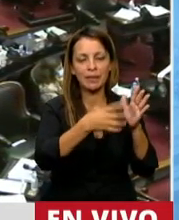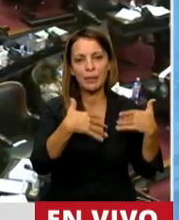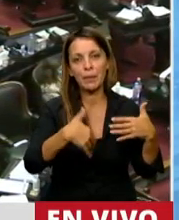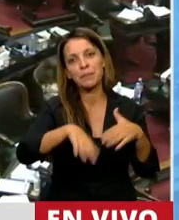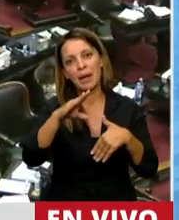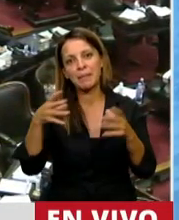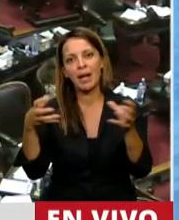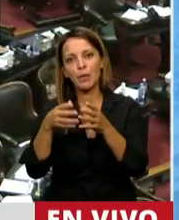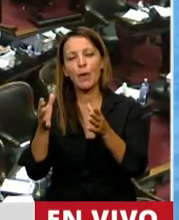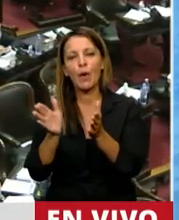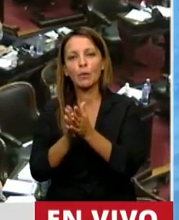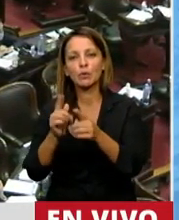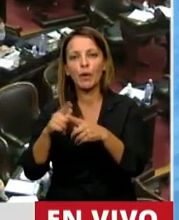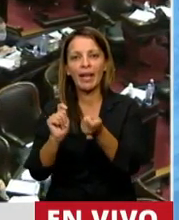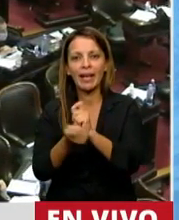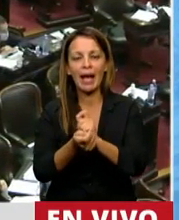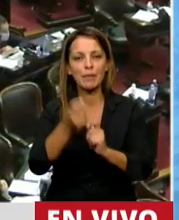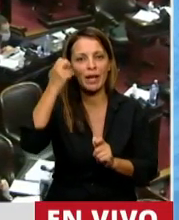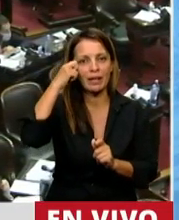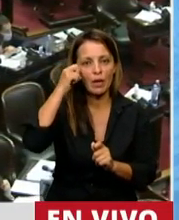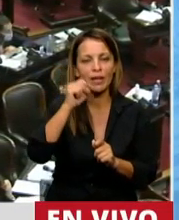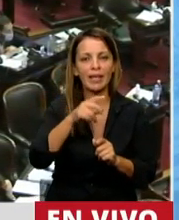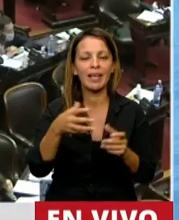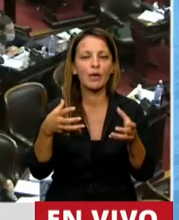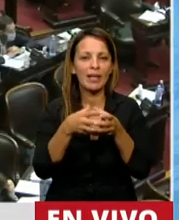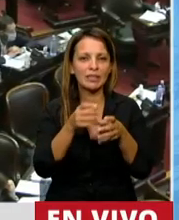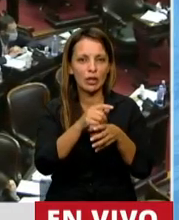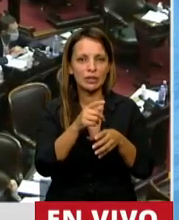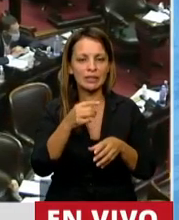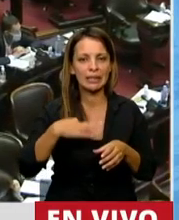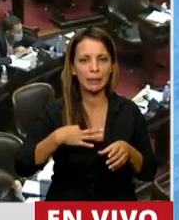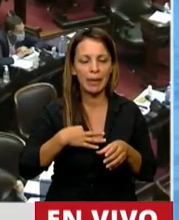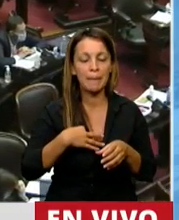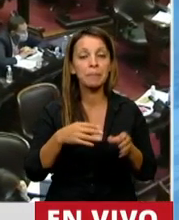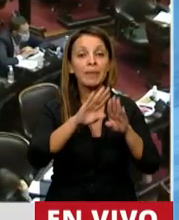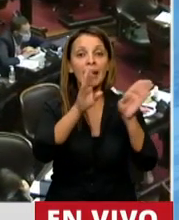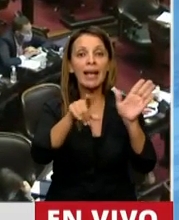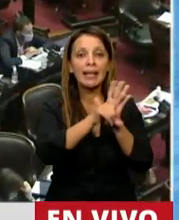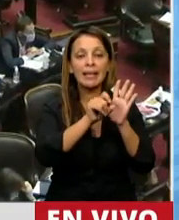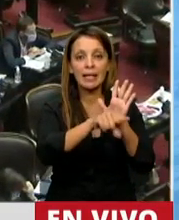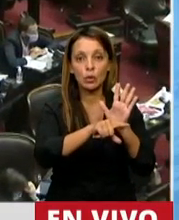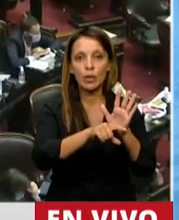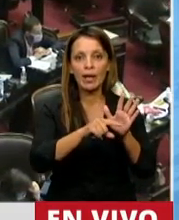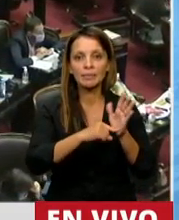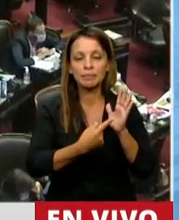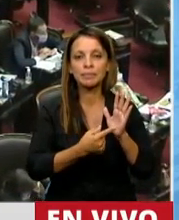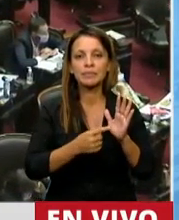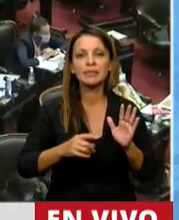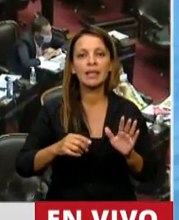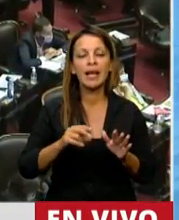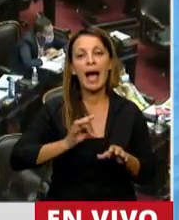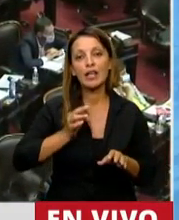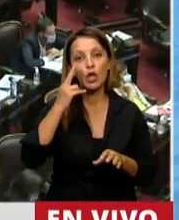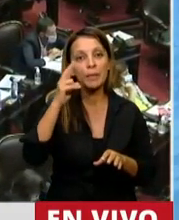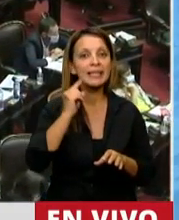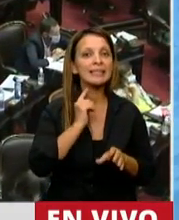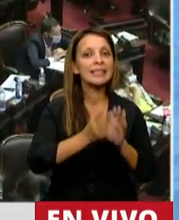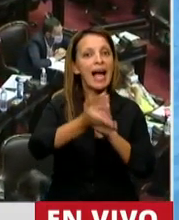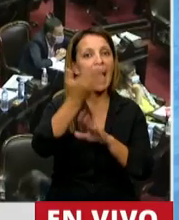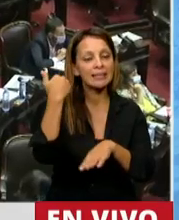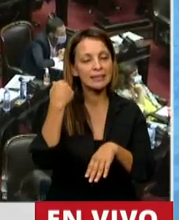Cambio, Radicalismo y Coalición Cívica. En la legislatura porteña, en el año 2013, el entonces jefe de gobierno de la Ciudad de Buenos